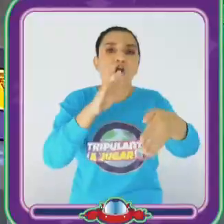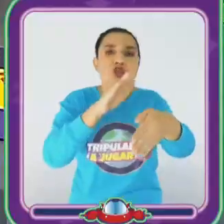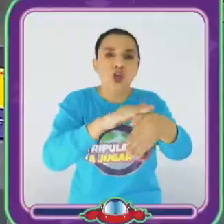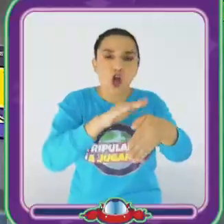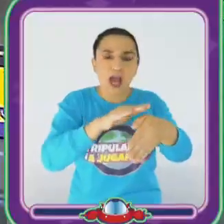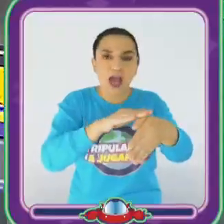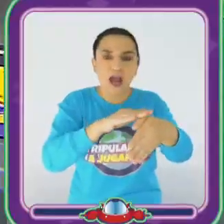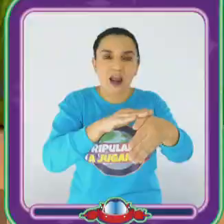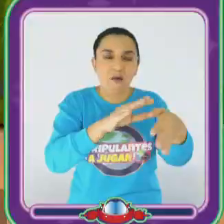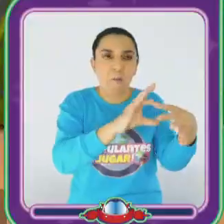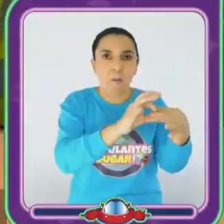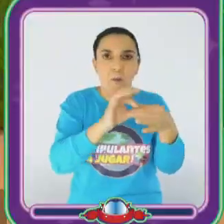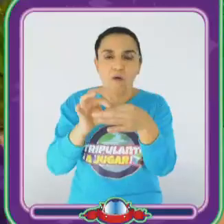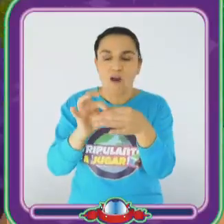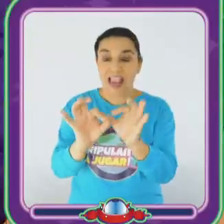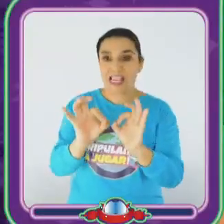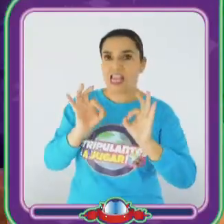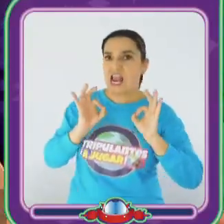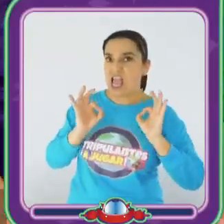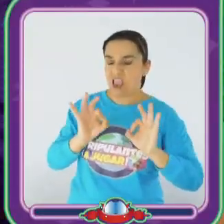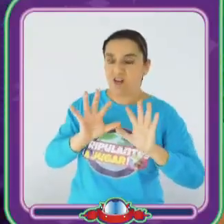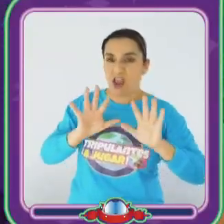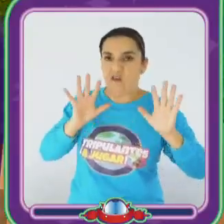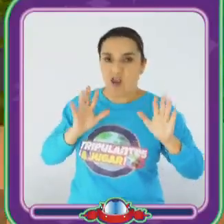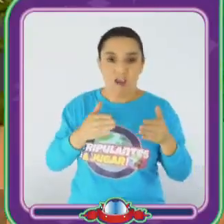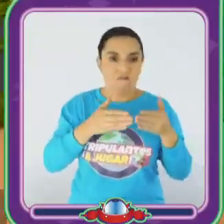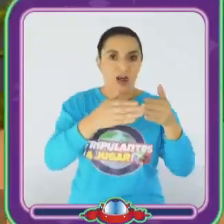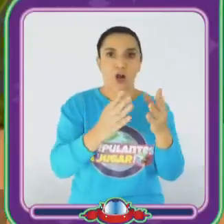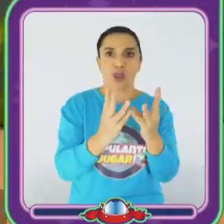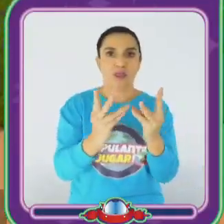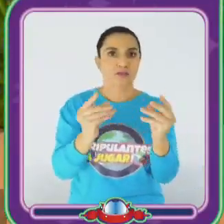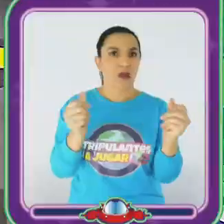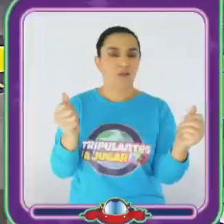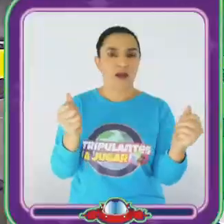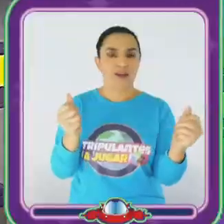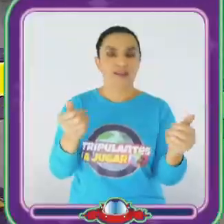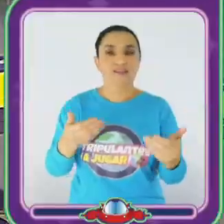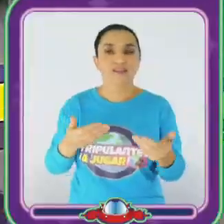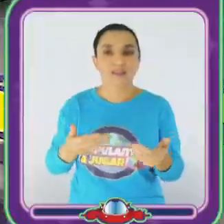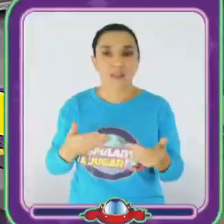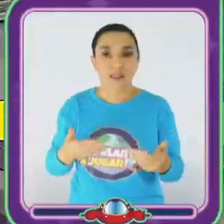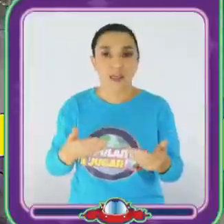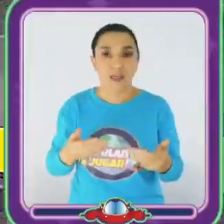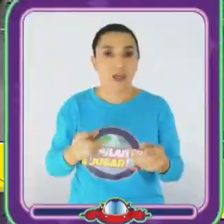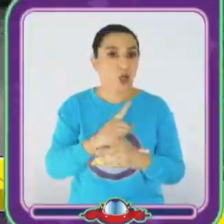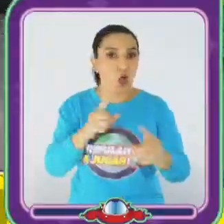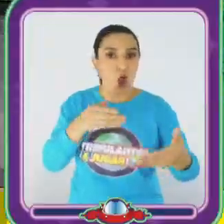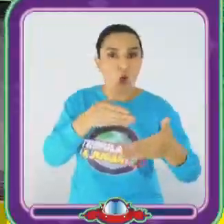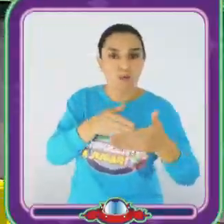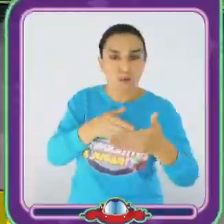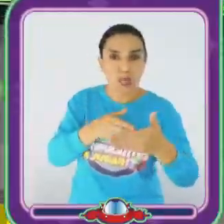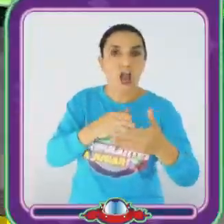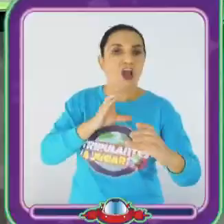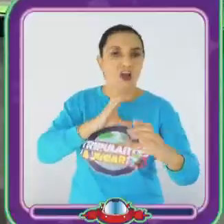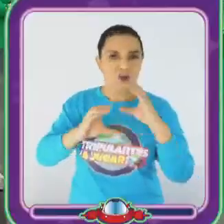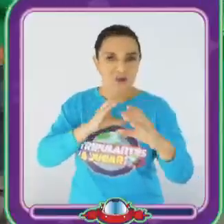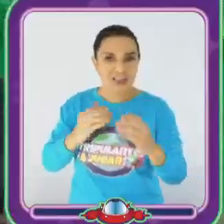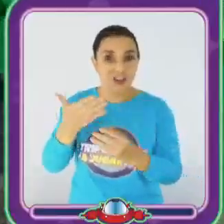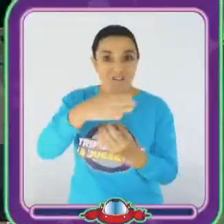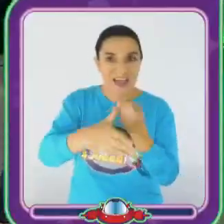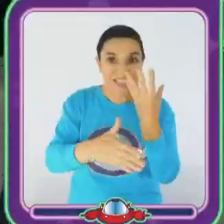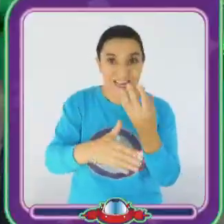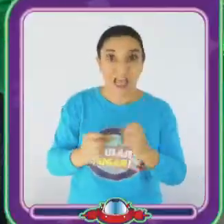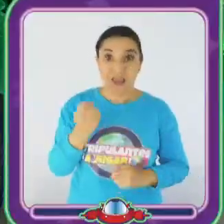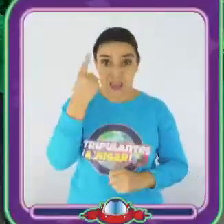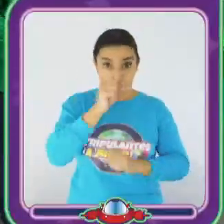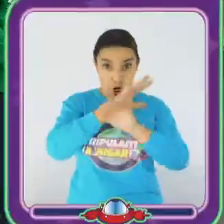barco. Y se va a producir un efecto increíble, porque ese barco va a desaparecer y dejará de impedir la comunicación entre las ballenas.